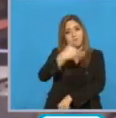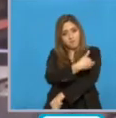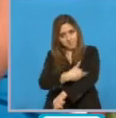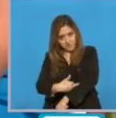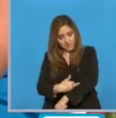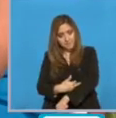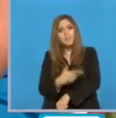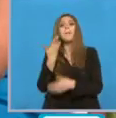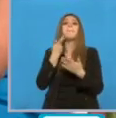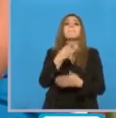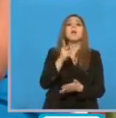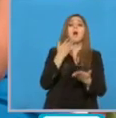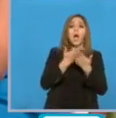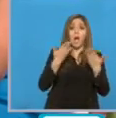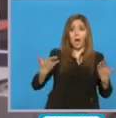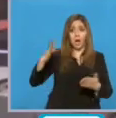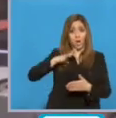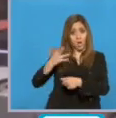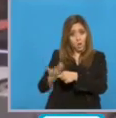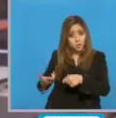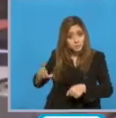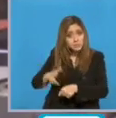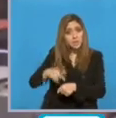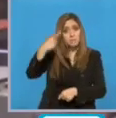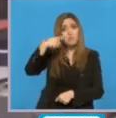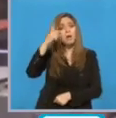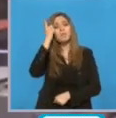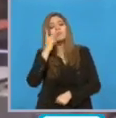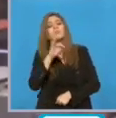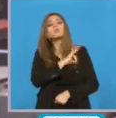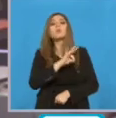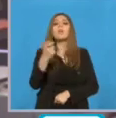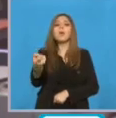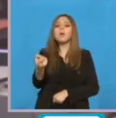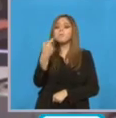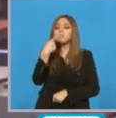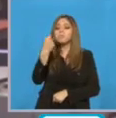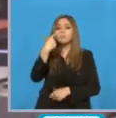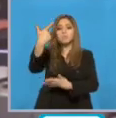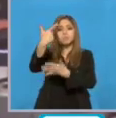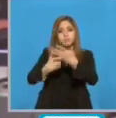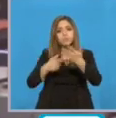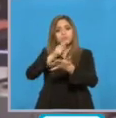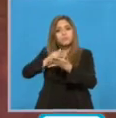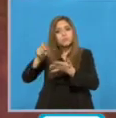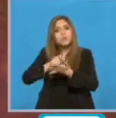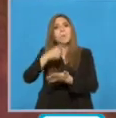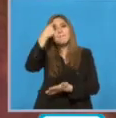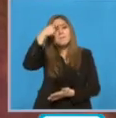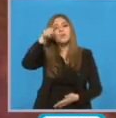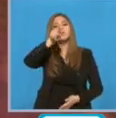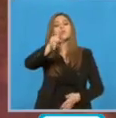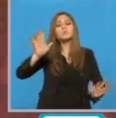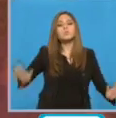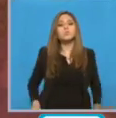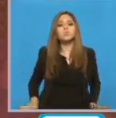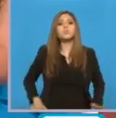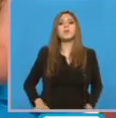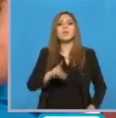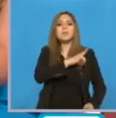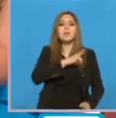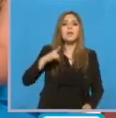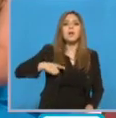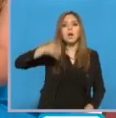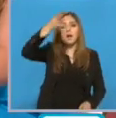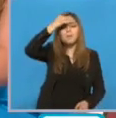en donde, bueno, a través de la toma de ciertos medicamentos y algunas indicaciones para tener conductas apropiadas de lo que se